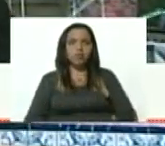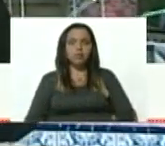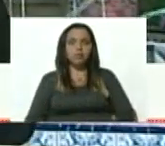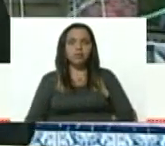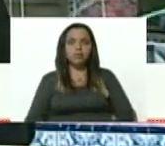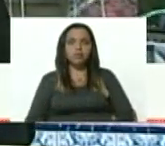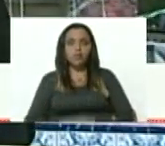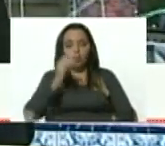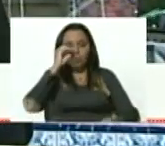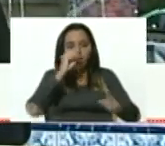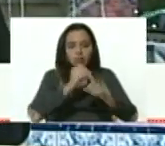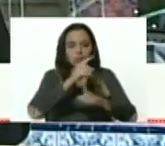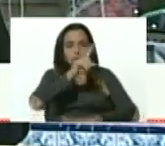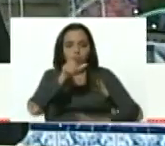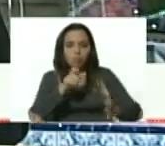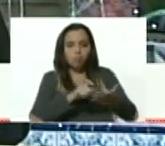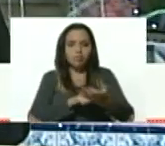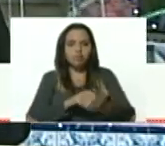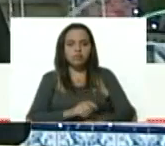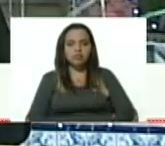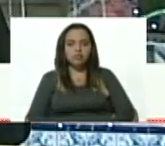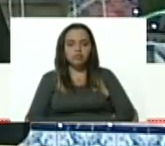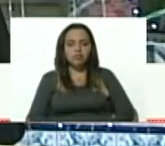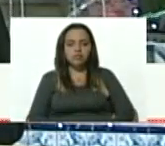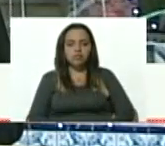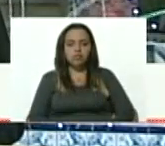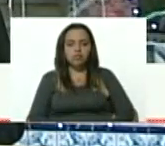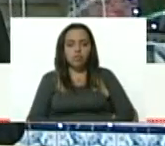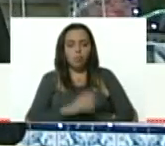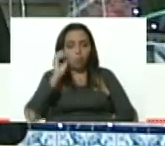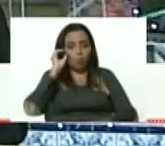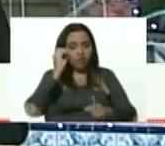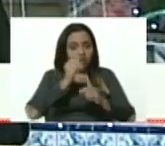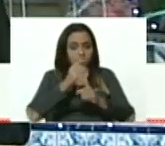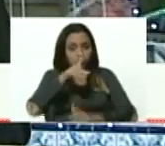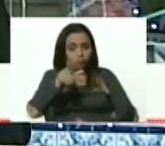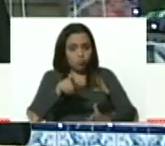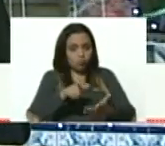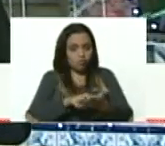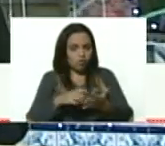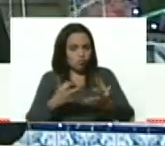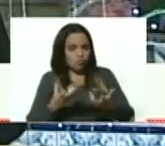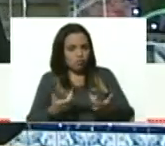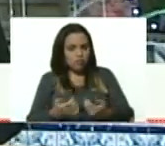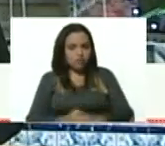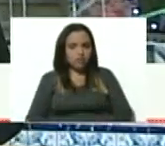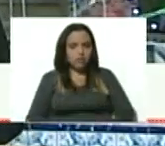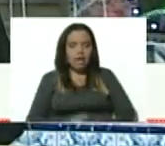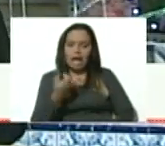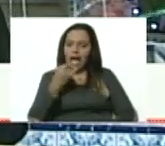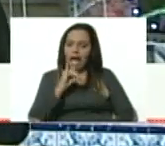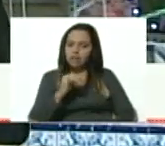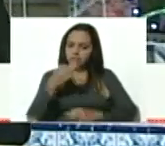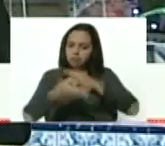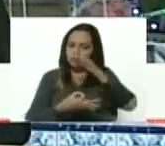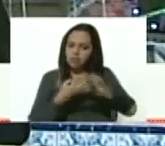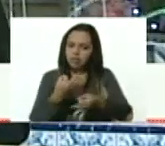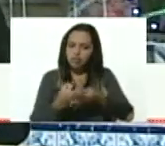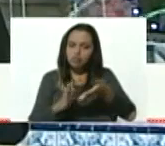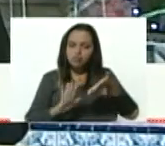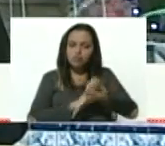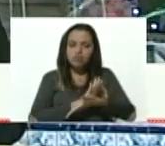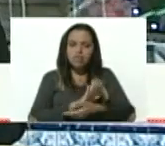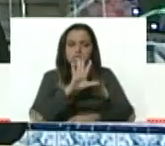la meta global, Ricardo Menéndez, la meta global. Si estamos hablando de